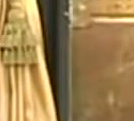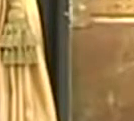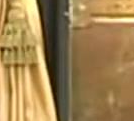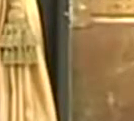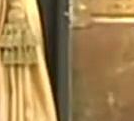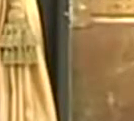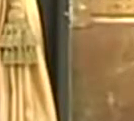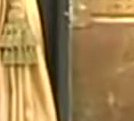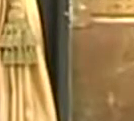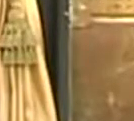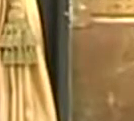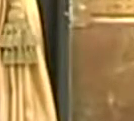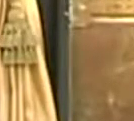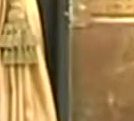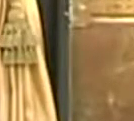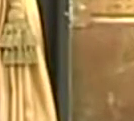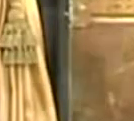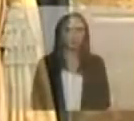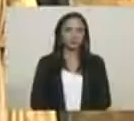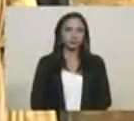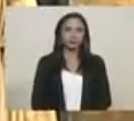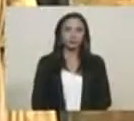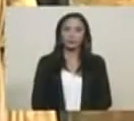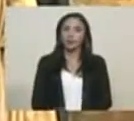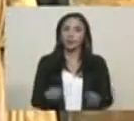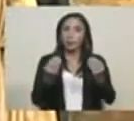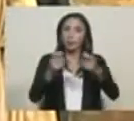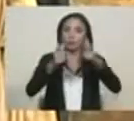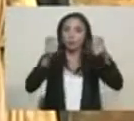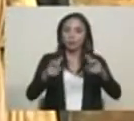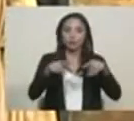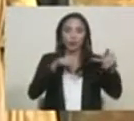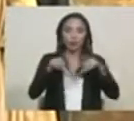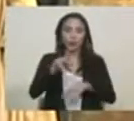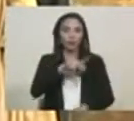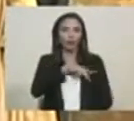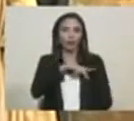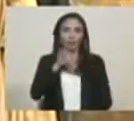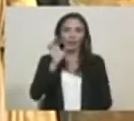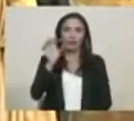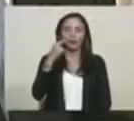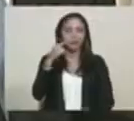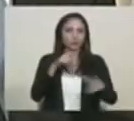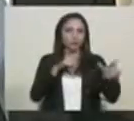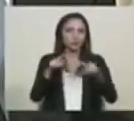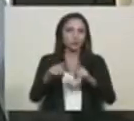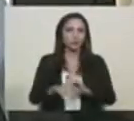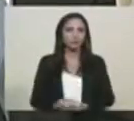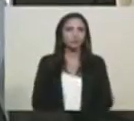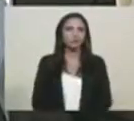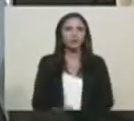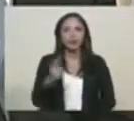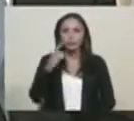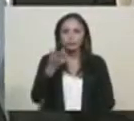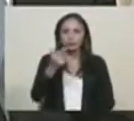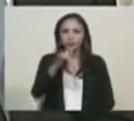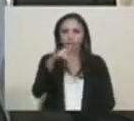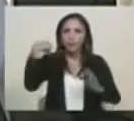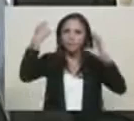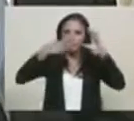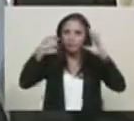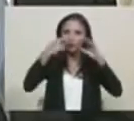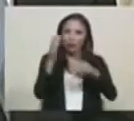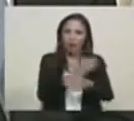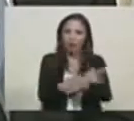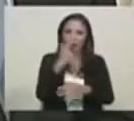varios miles de compatriotas yo necesito trajiste general querido los vídeos que